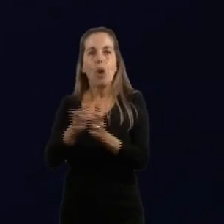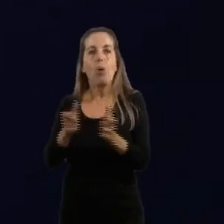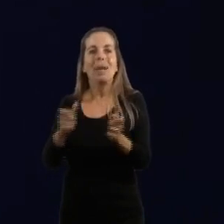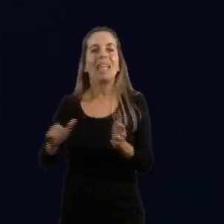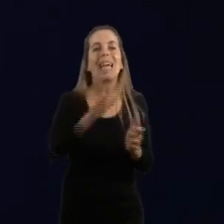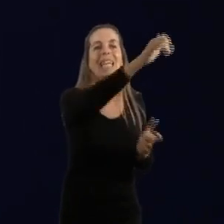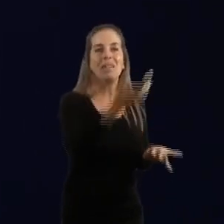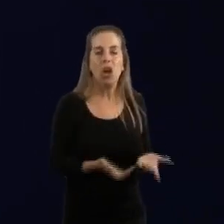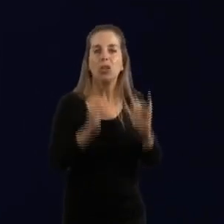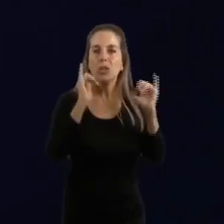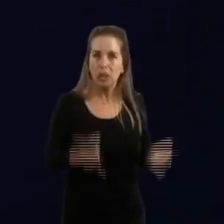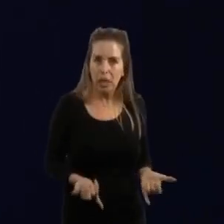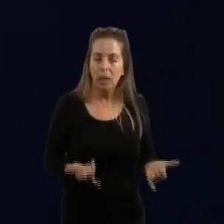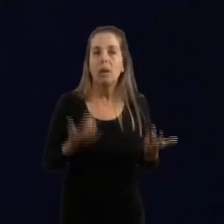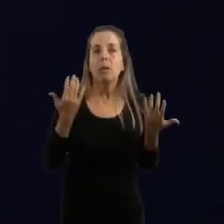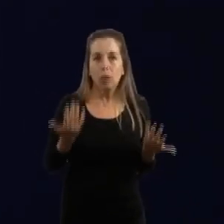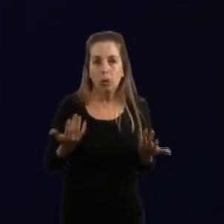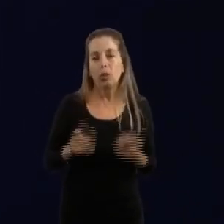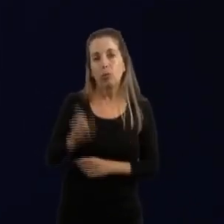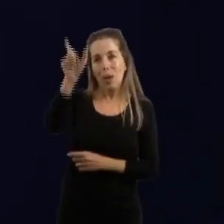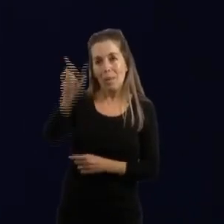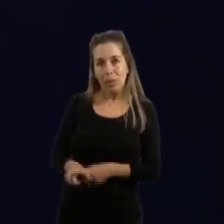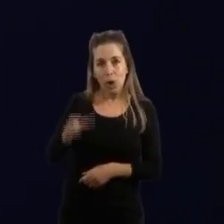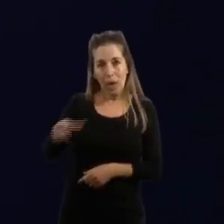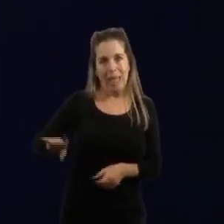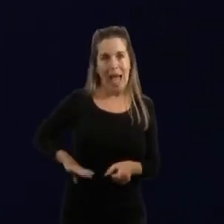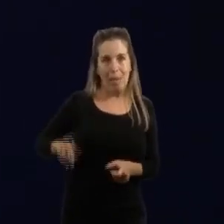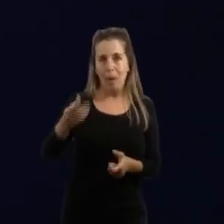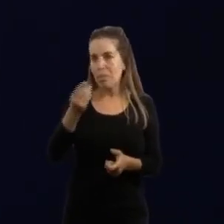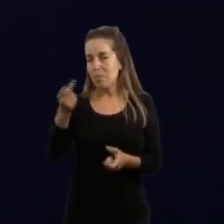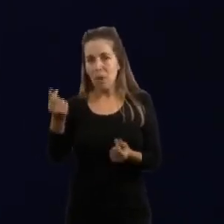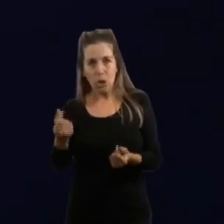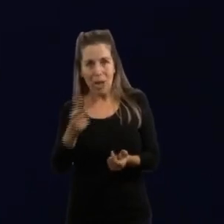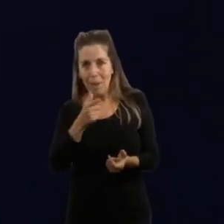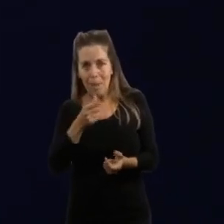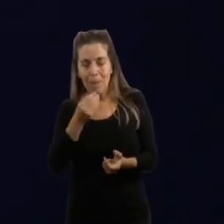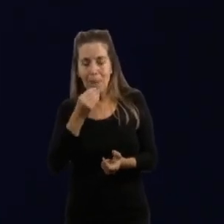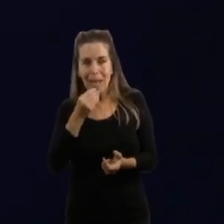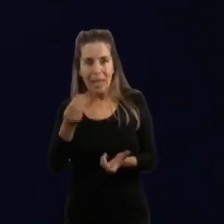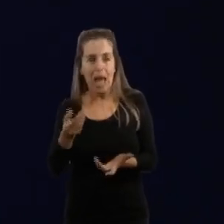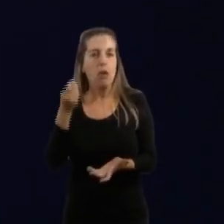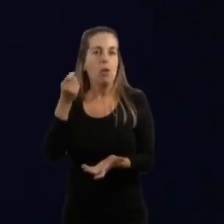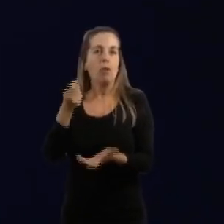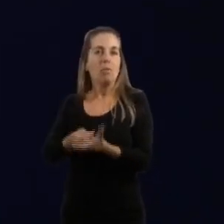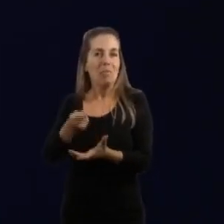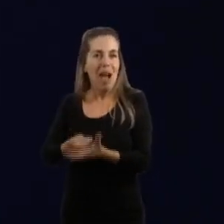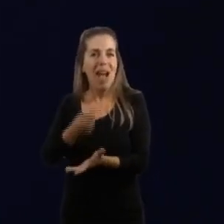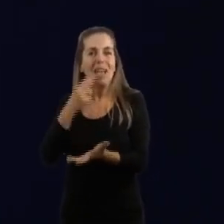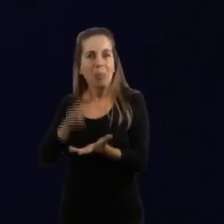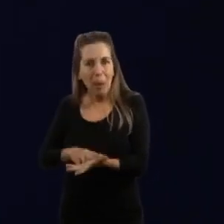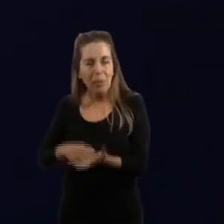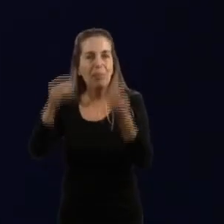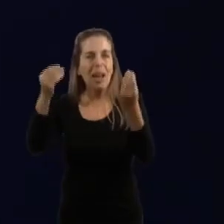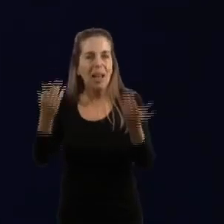No veo el por qué una persona que no tiene para comer tiene que solventar una ruta ineficiente. Te fui al extremo, por